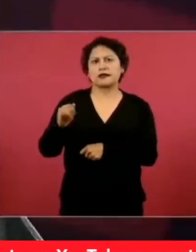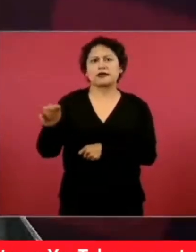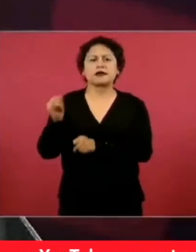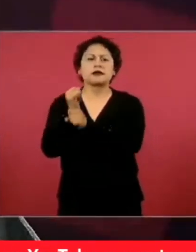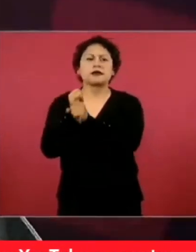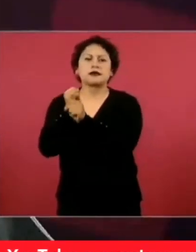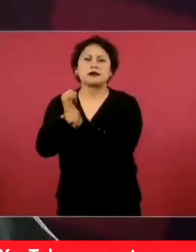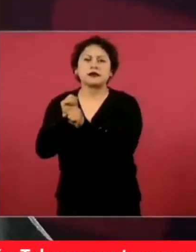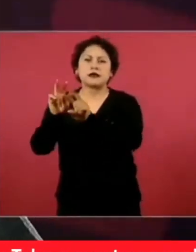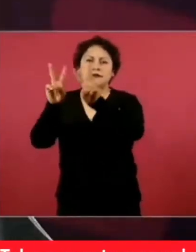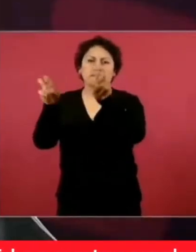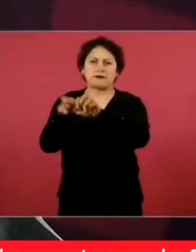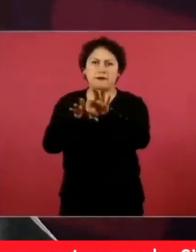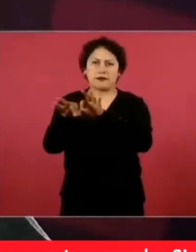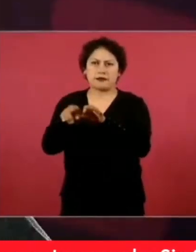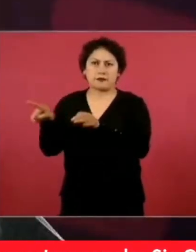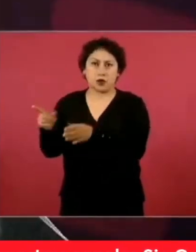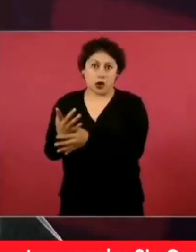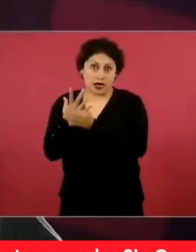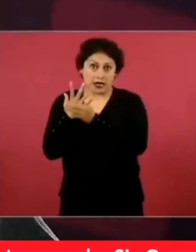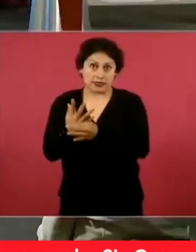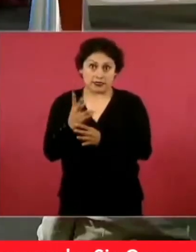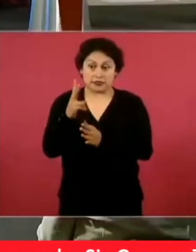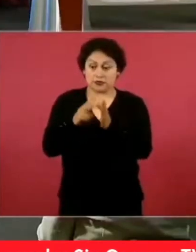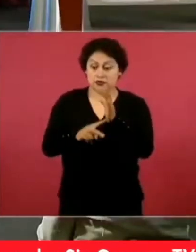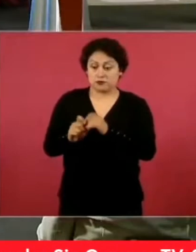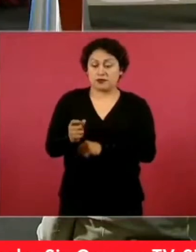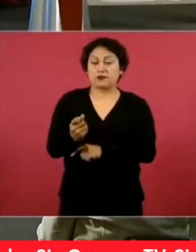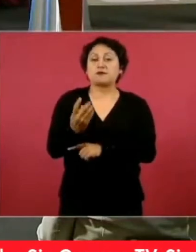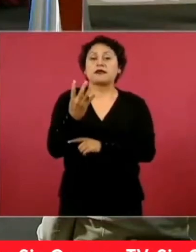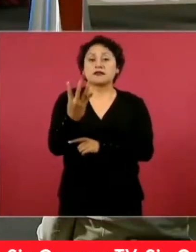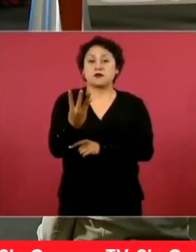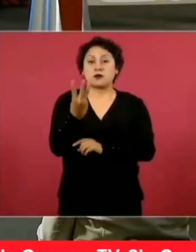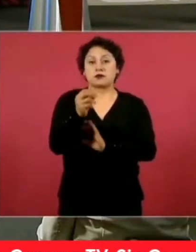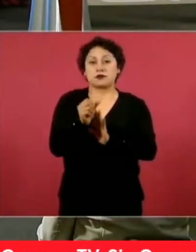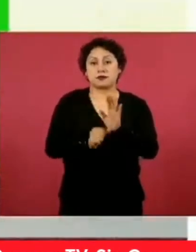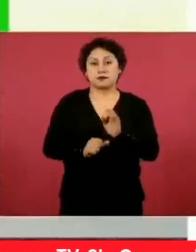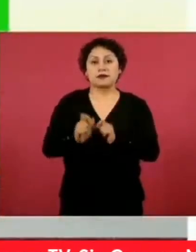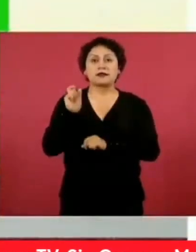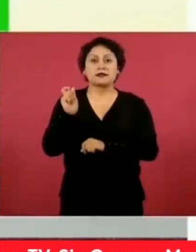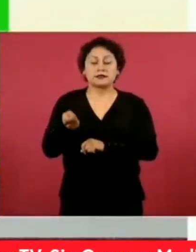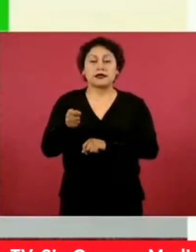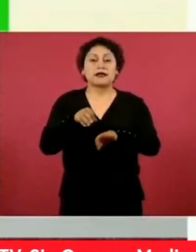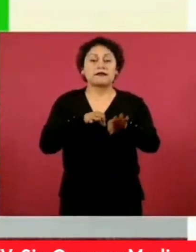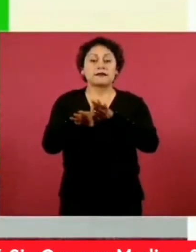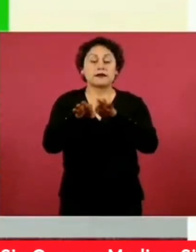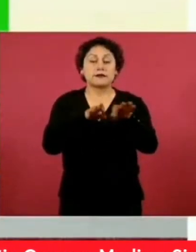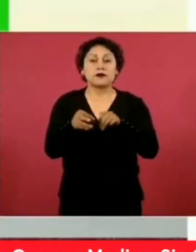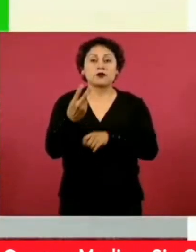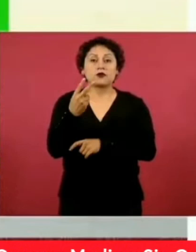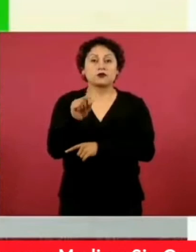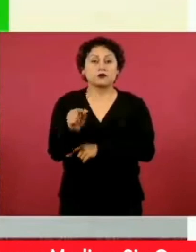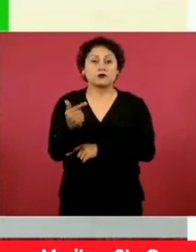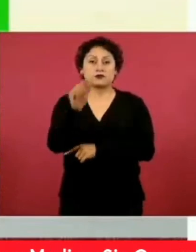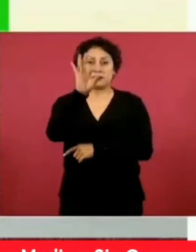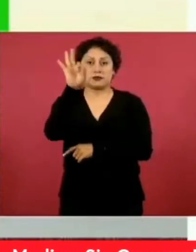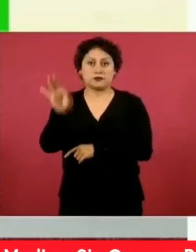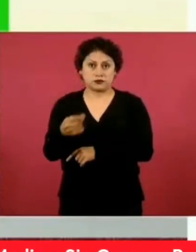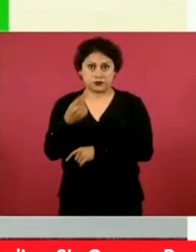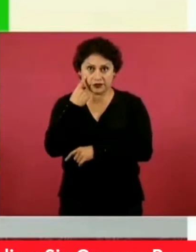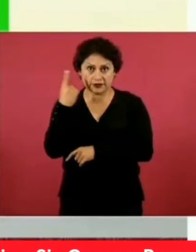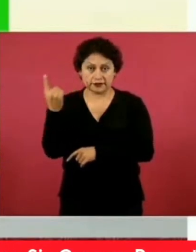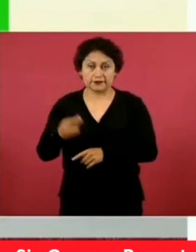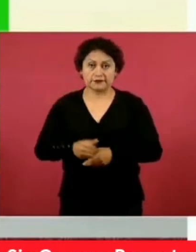al segundo trimestre del 2024 la tasa de desocupación se ubicó en 2.7%, la